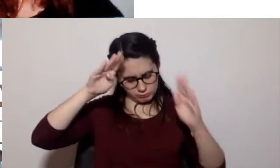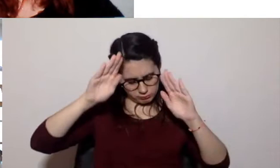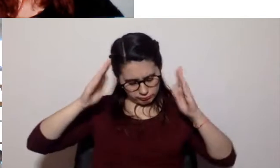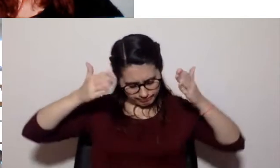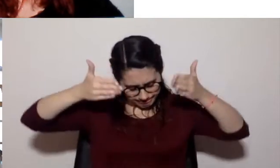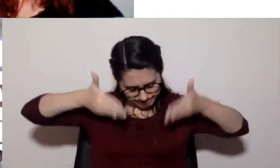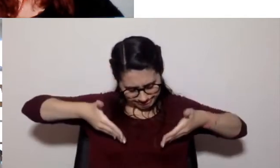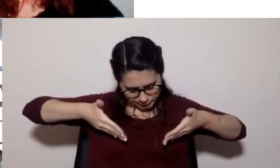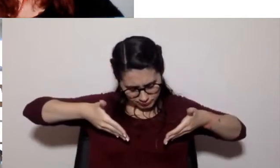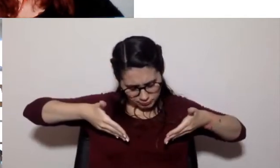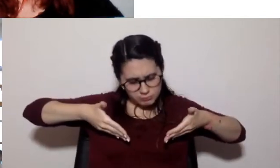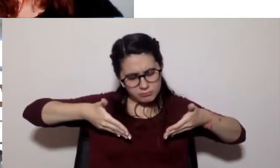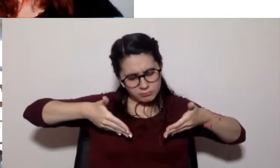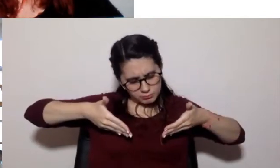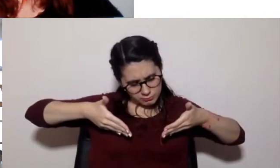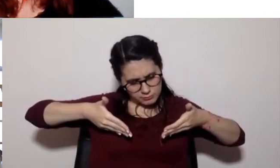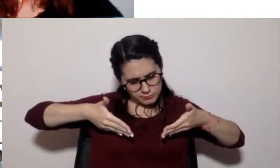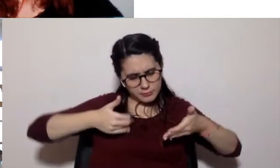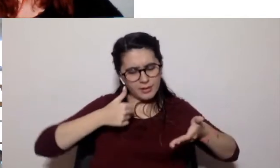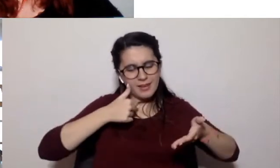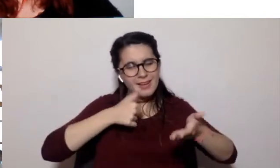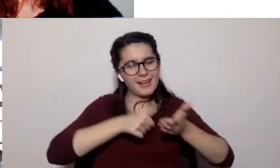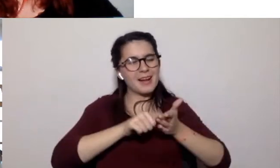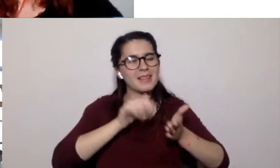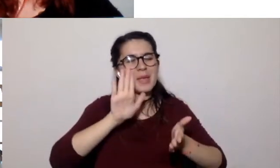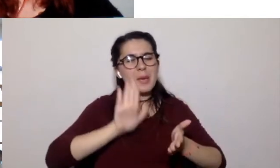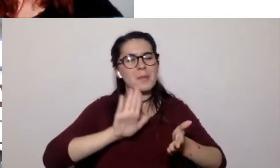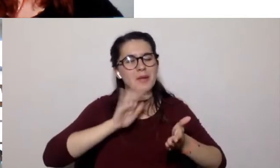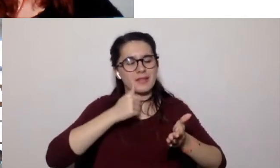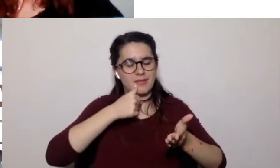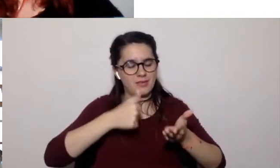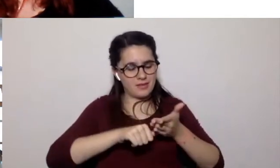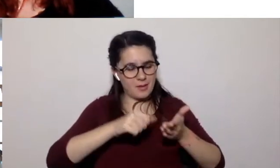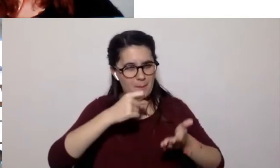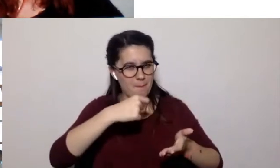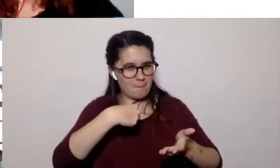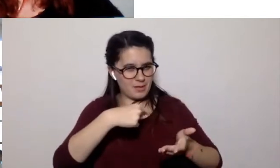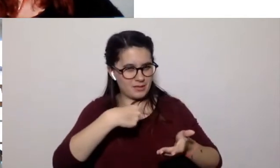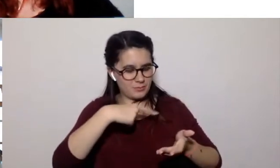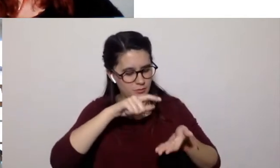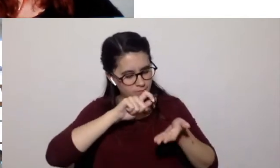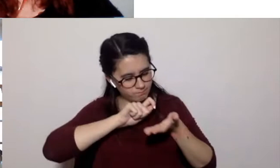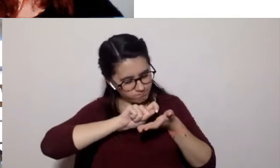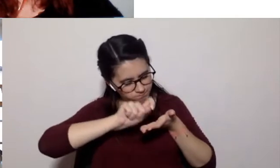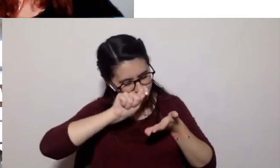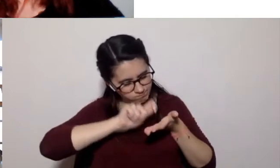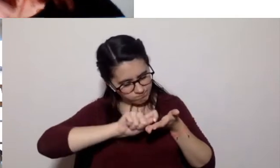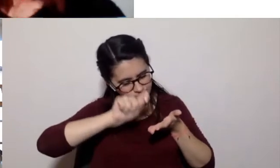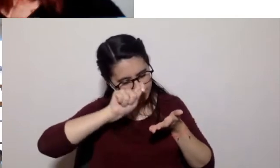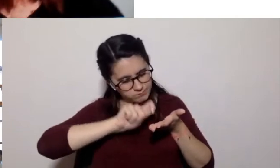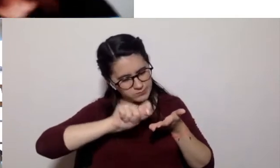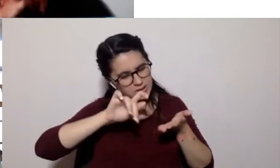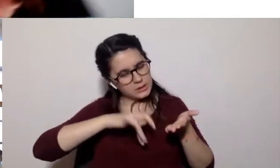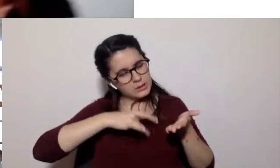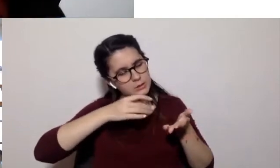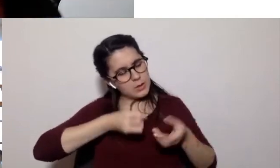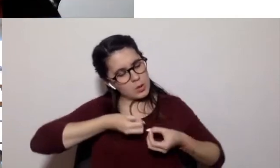te empiezas a escribir a una carta a ti mismo, ¿no? Como desafiando lo que piensas.